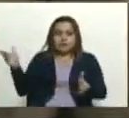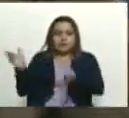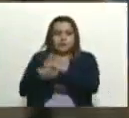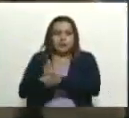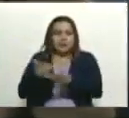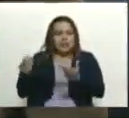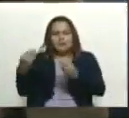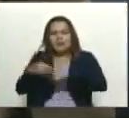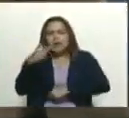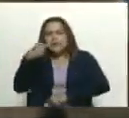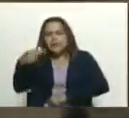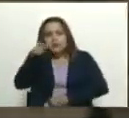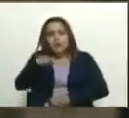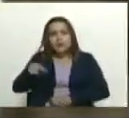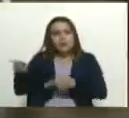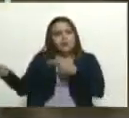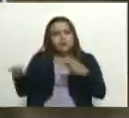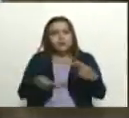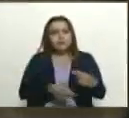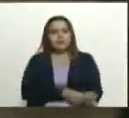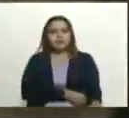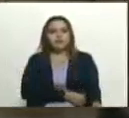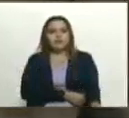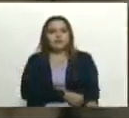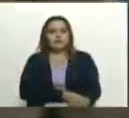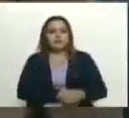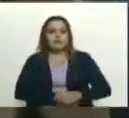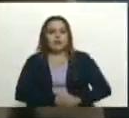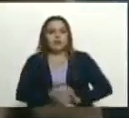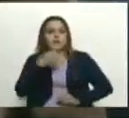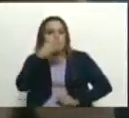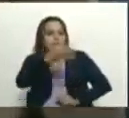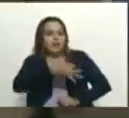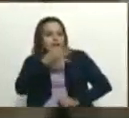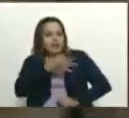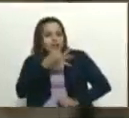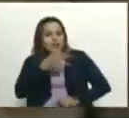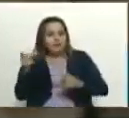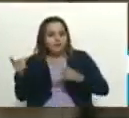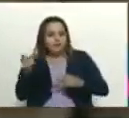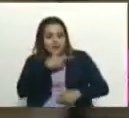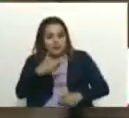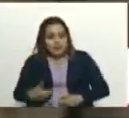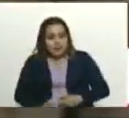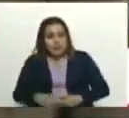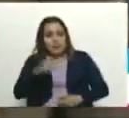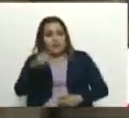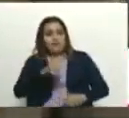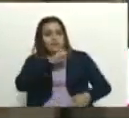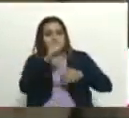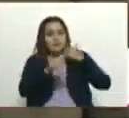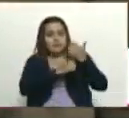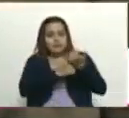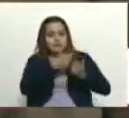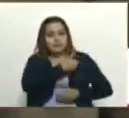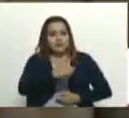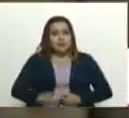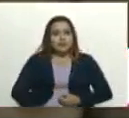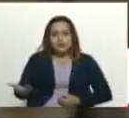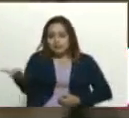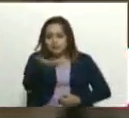la gente? Bienvenido. Buenas tardes, señor presidente. Buenas tardes, señores vicepresidentas, señoras